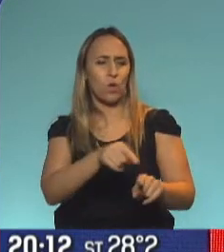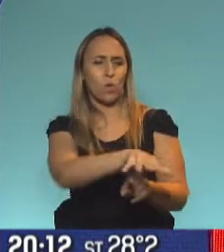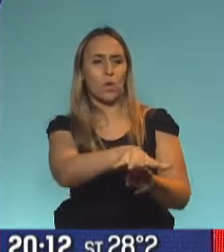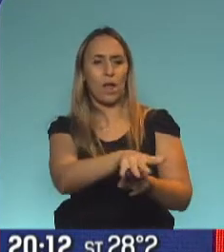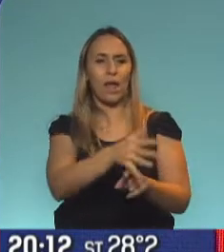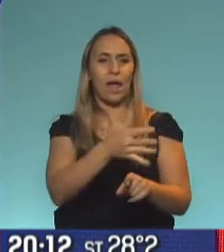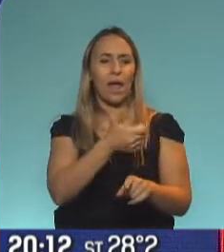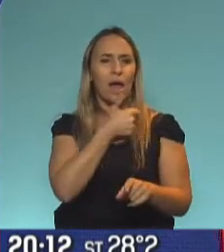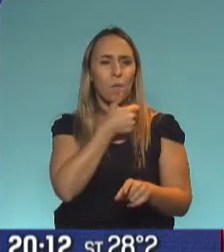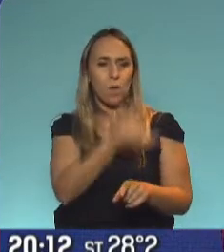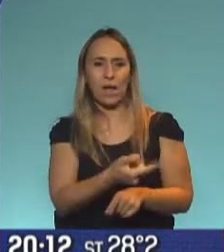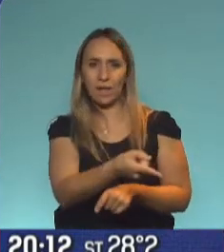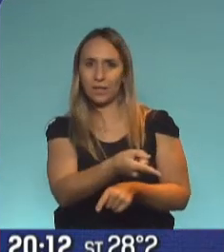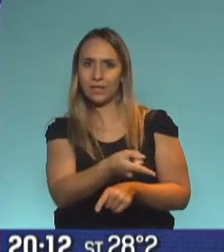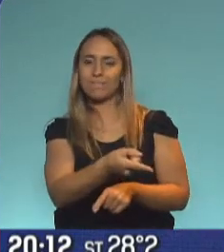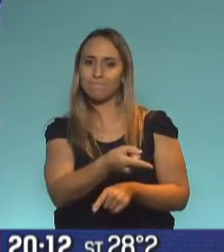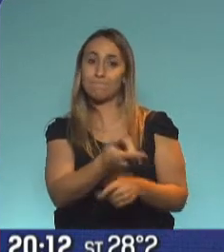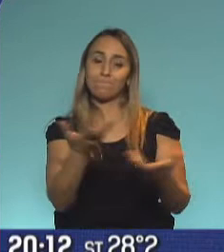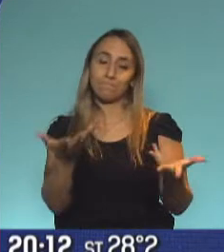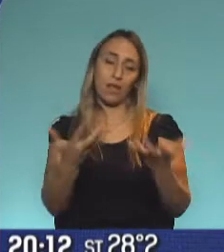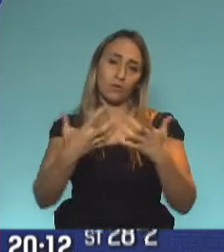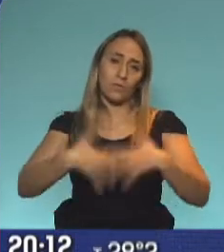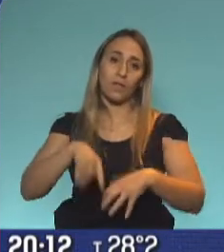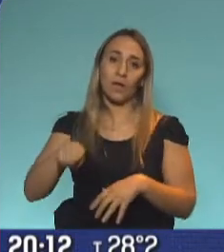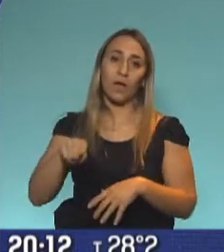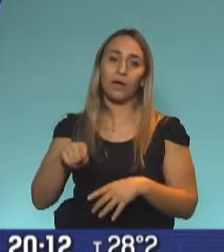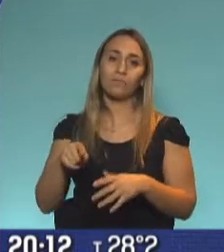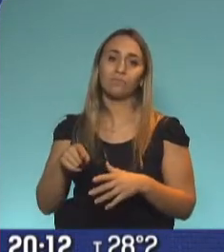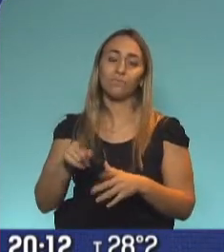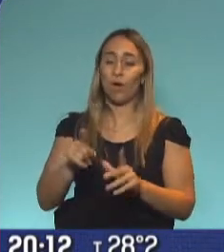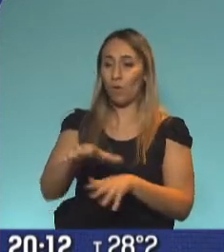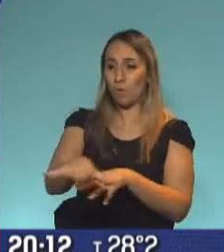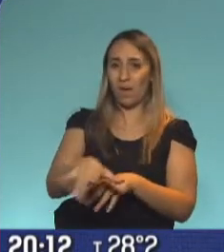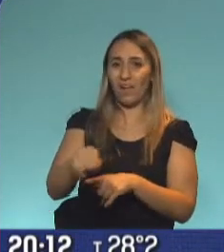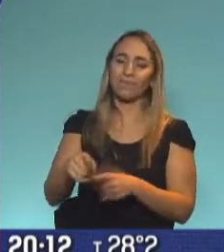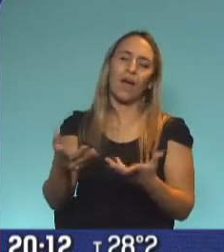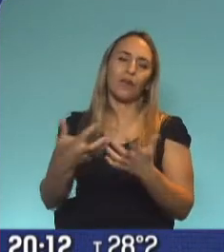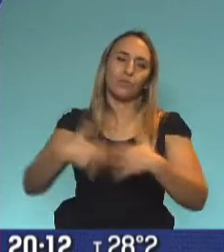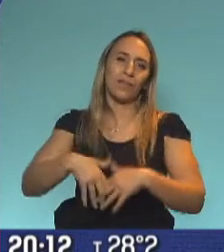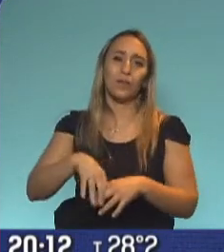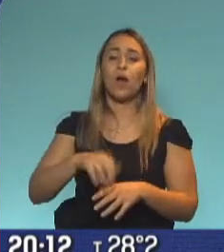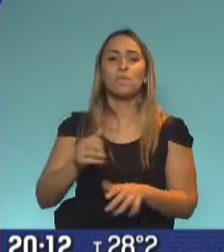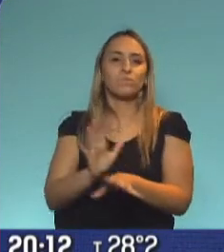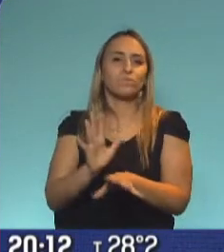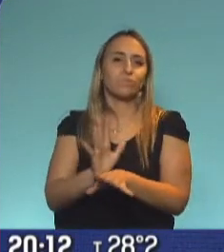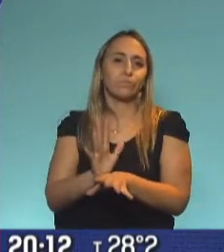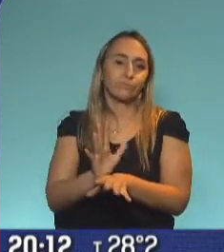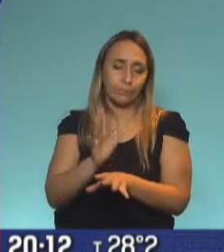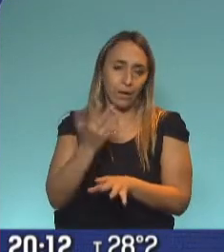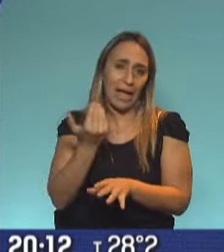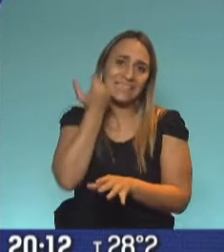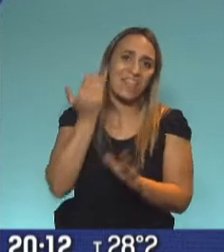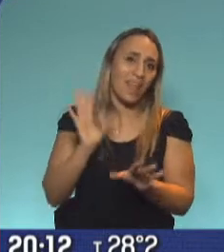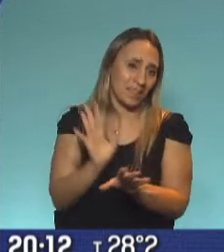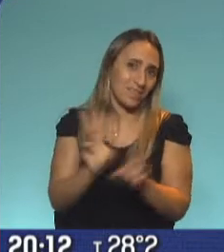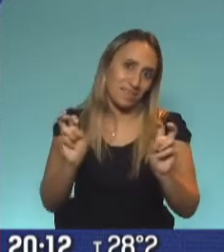y dieron por válido era que era un ahogamiento accidental. Entonces, si fue un accidente, no había ninguna razón para ir a